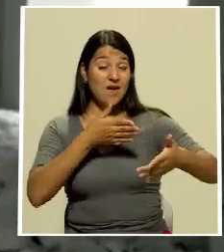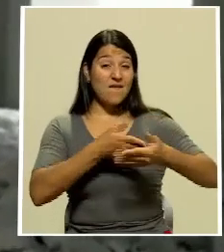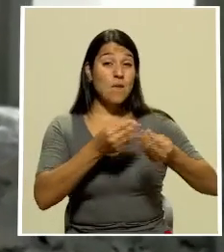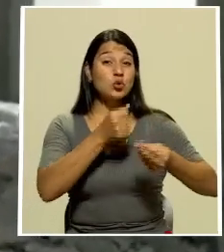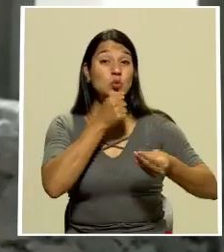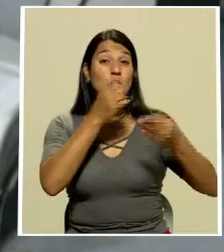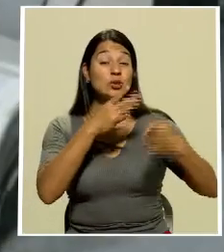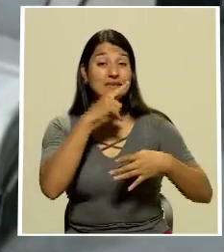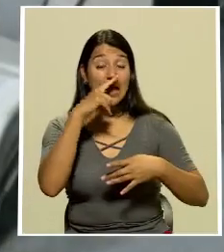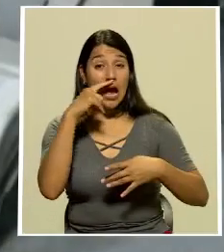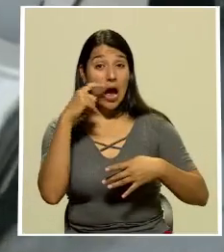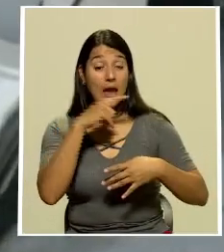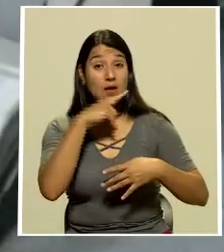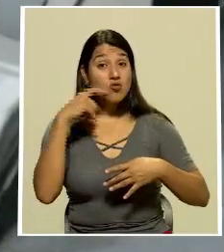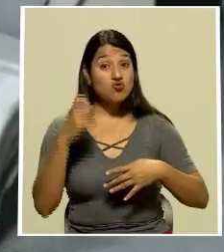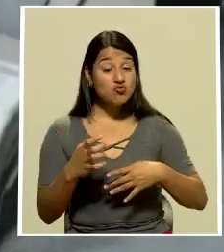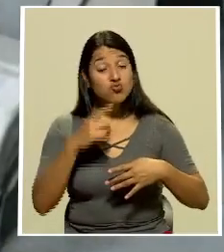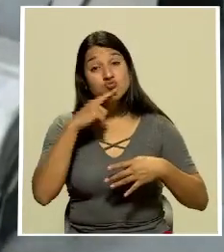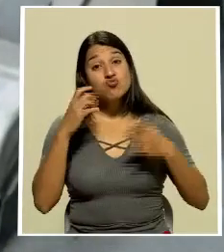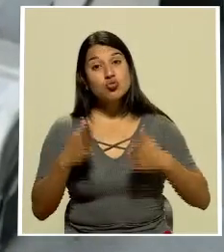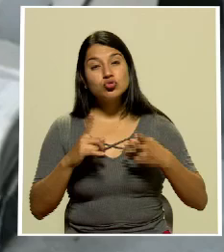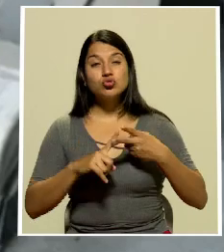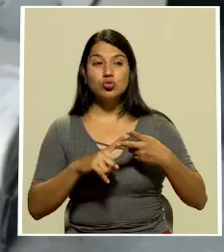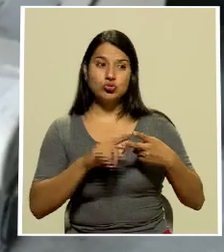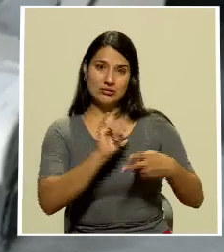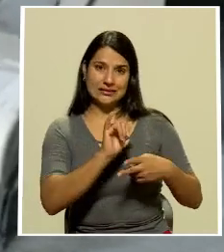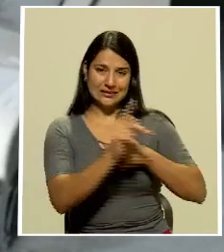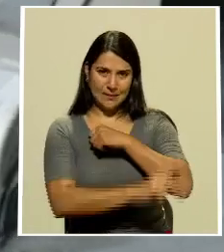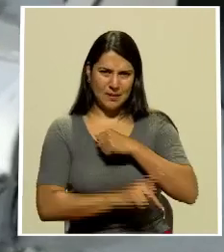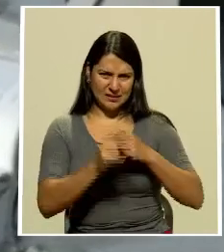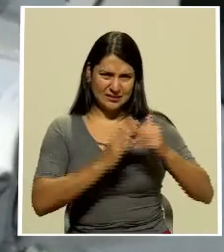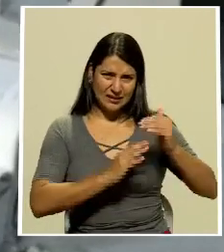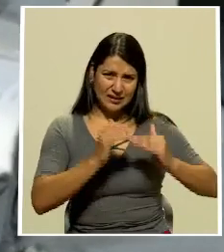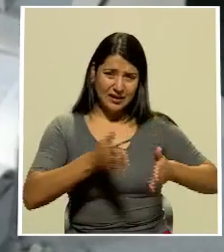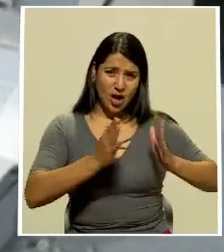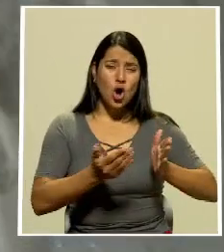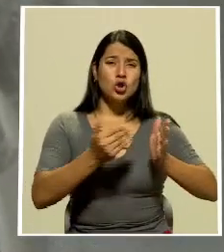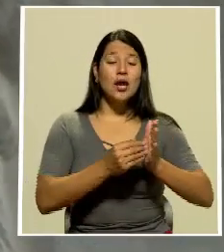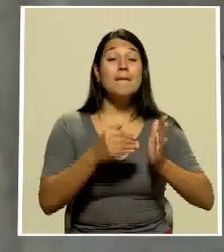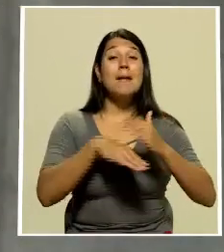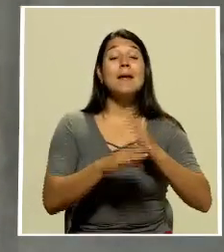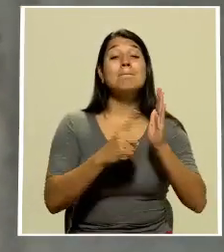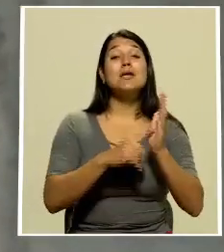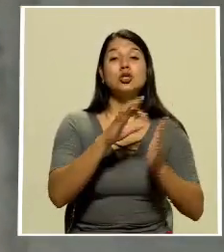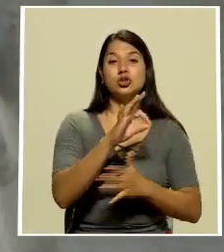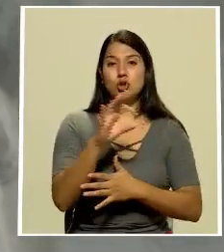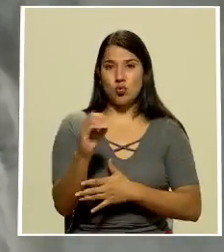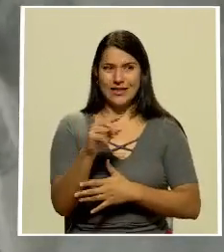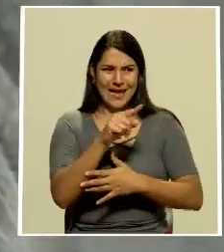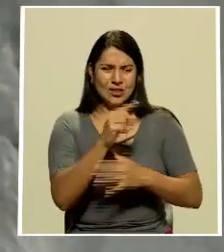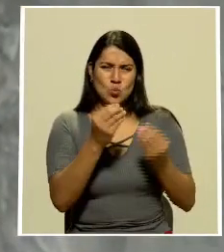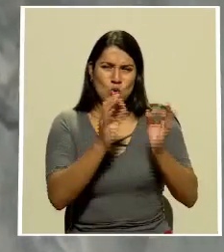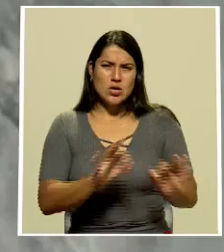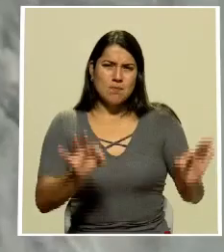y locales. La catedral había sido reconstruida en los años 90 tras la primera guerra de Nagorno-Karabaj y se convirtió en un símbolo